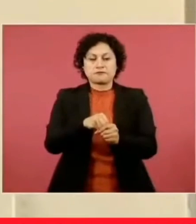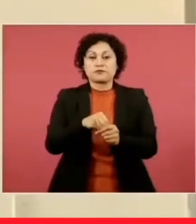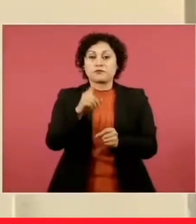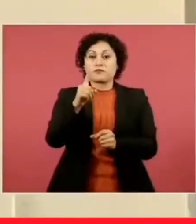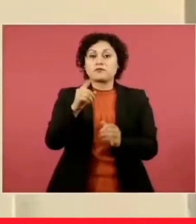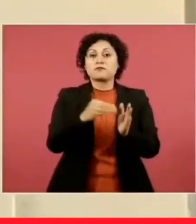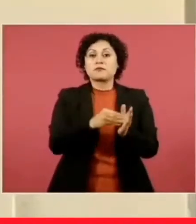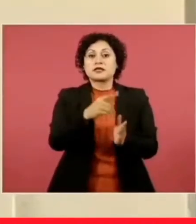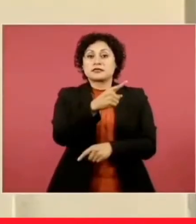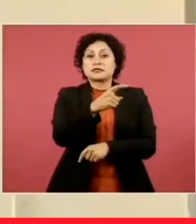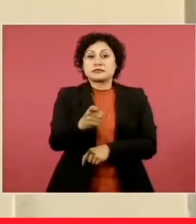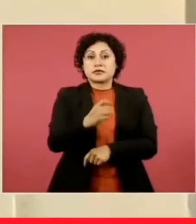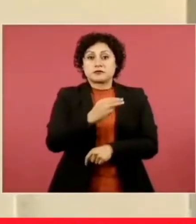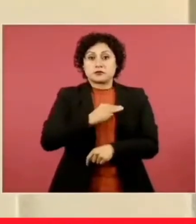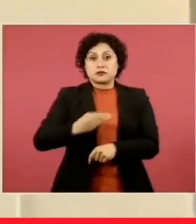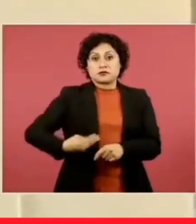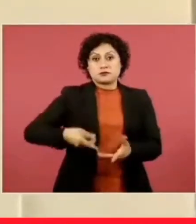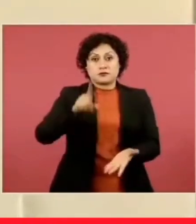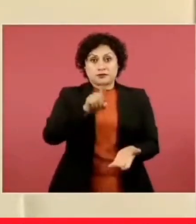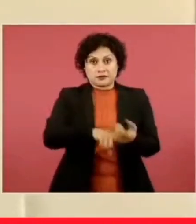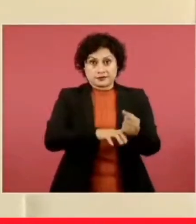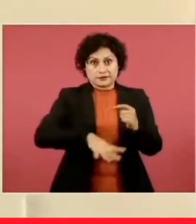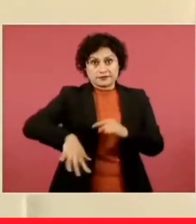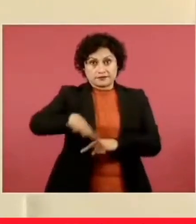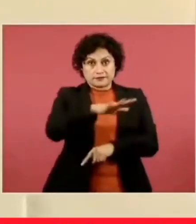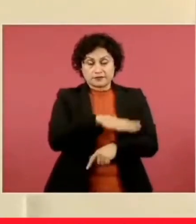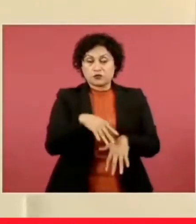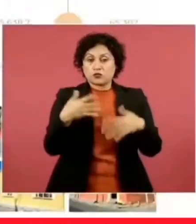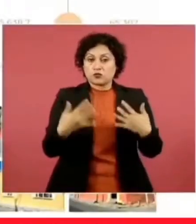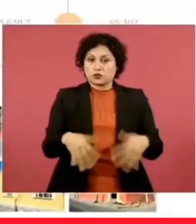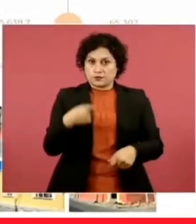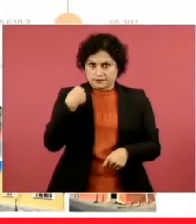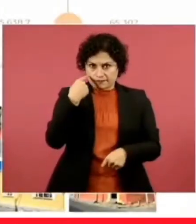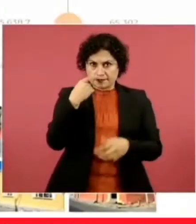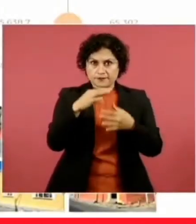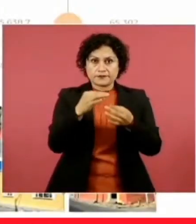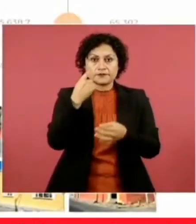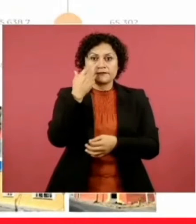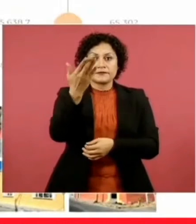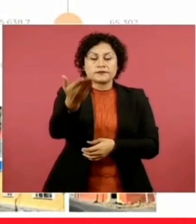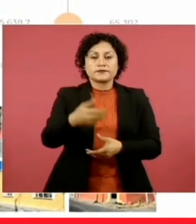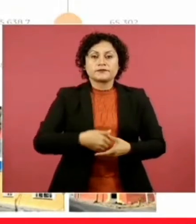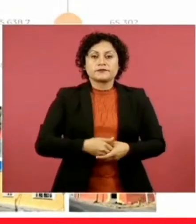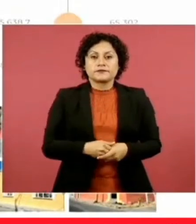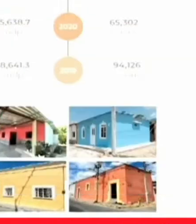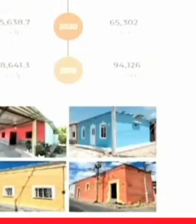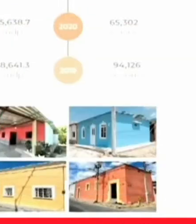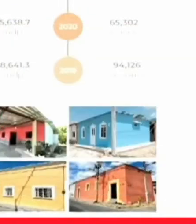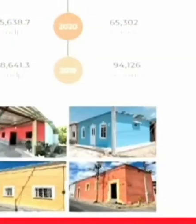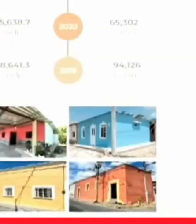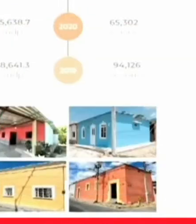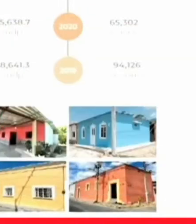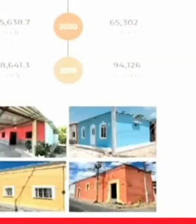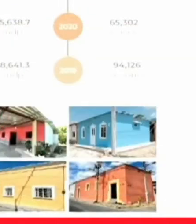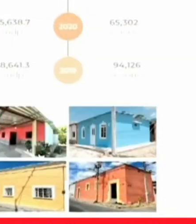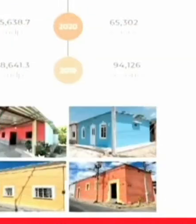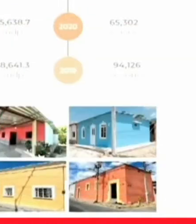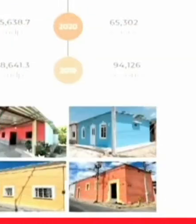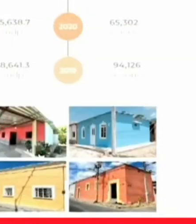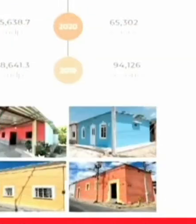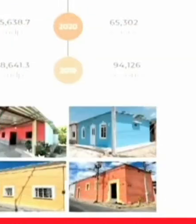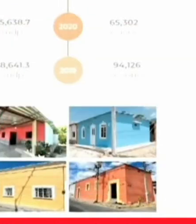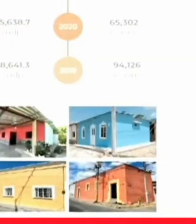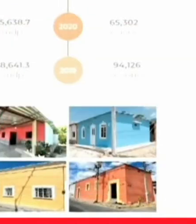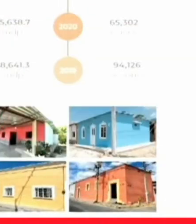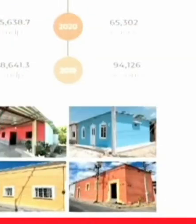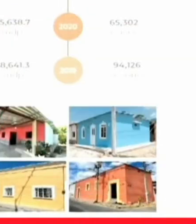Aquí quisiera explicarle esto. Esto se hace a través de tres programas por una mejor vivienda, lo que en su